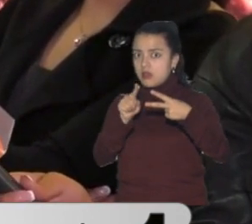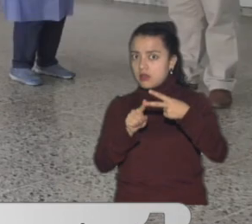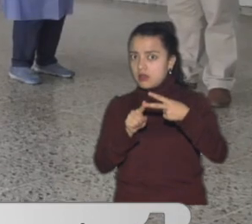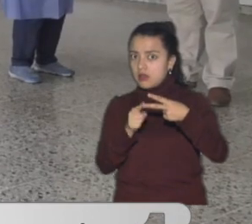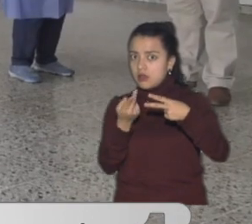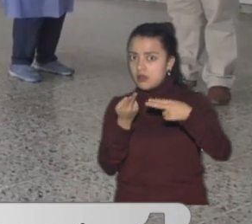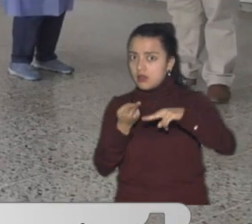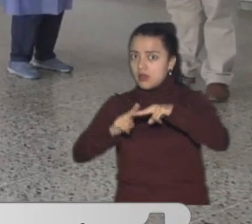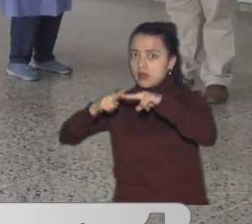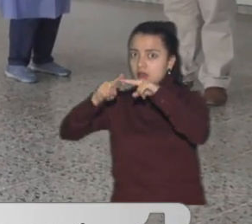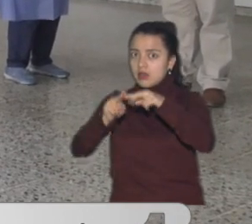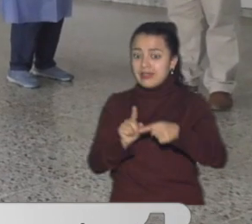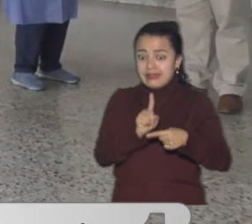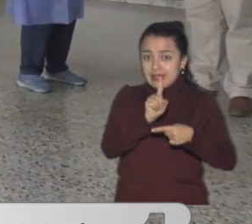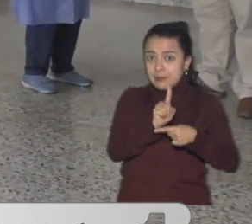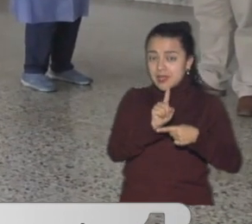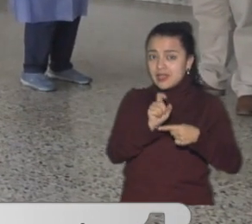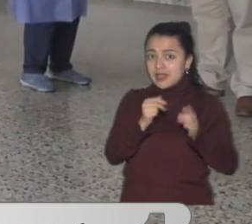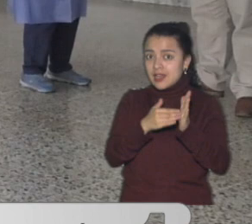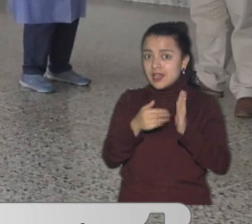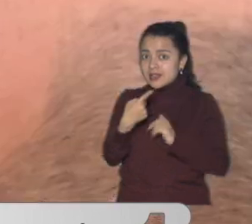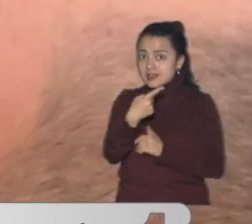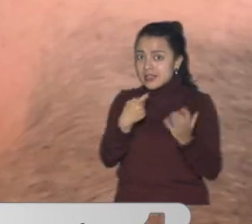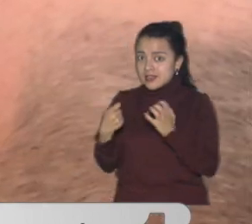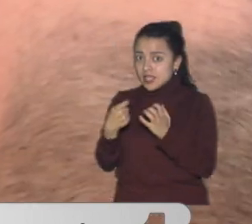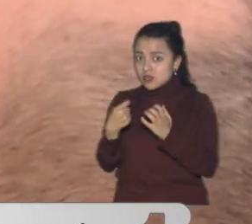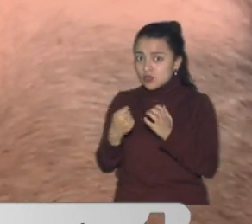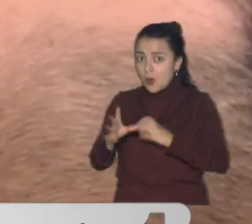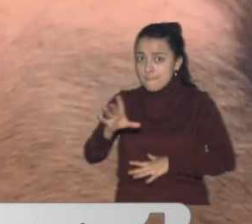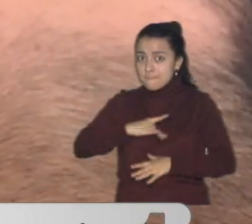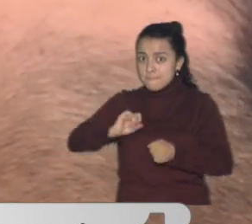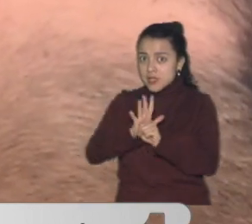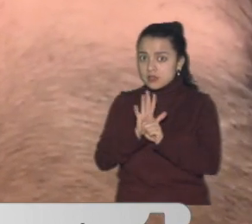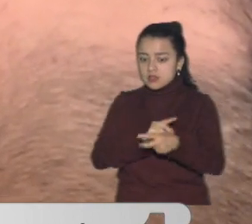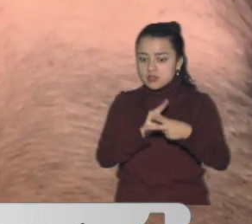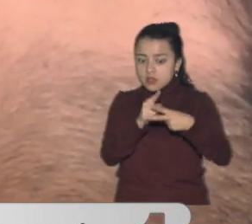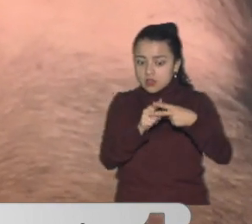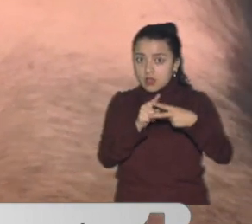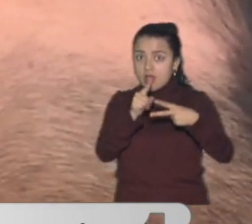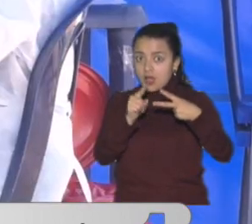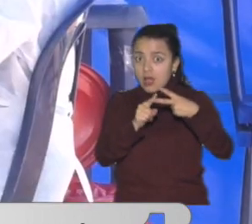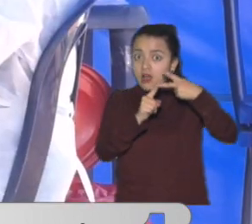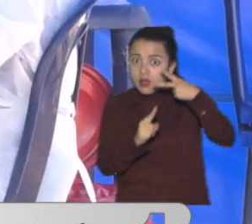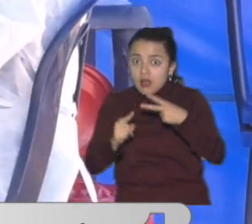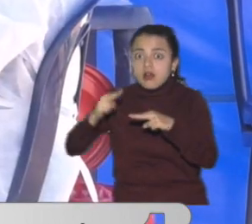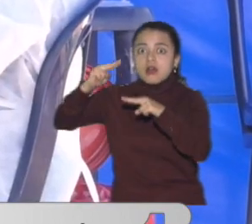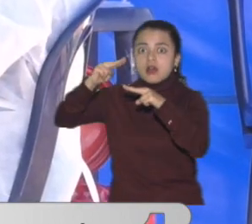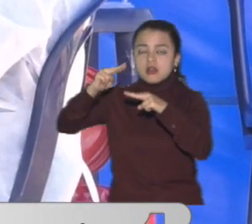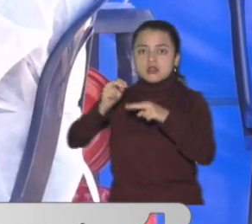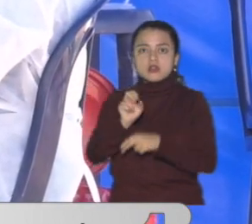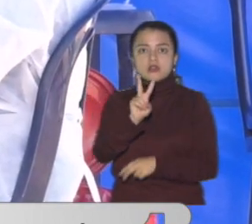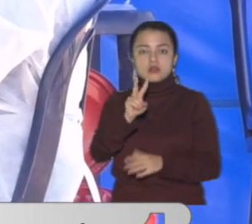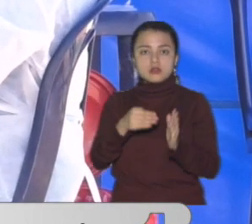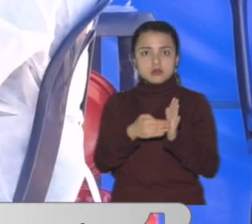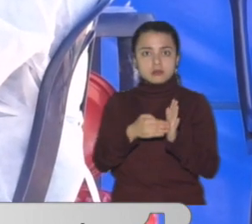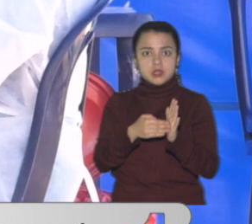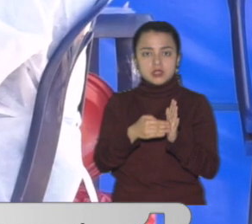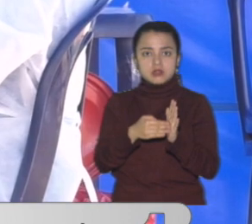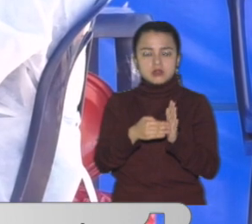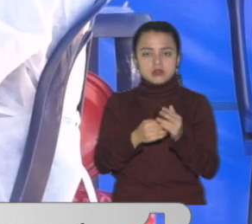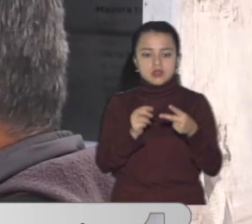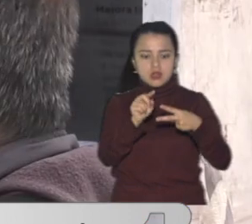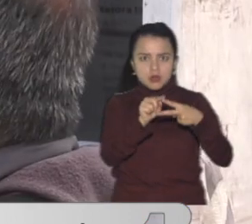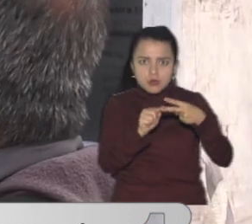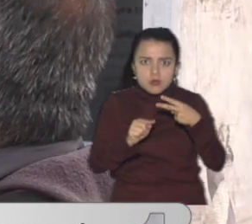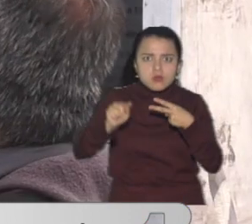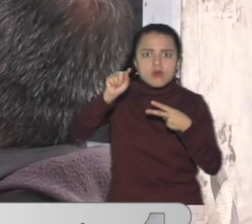otra de 1.600 casos positivos a algo menos de 2.000 casos positivos, lo que significa un incremento casi del